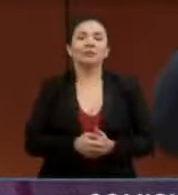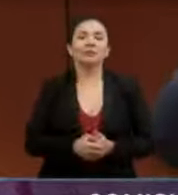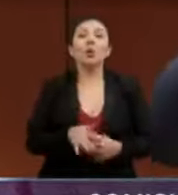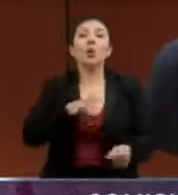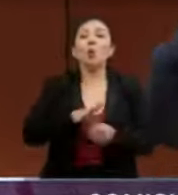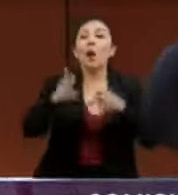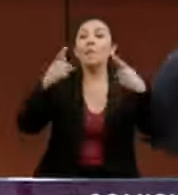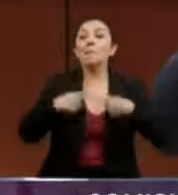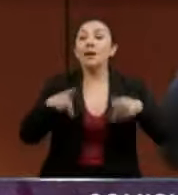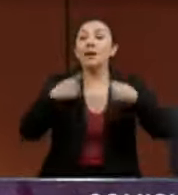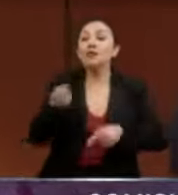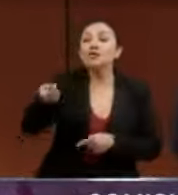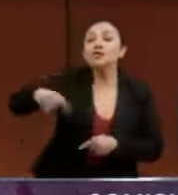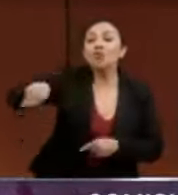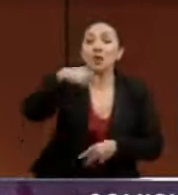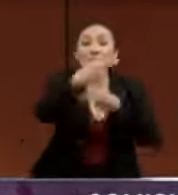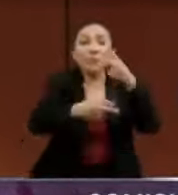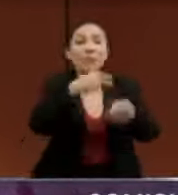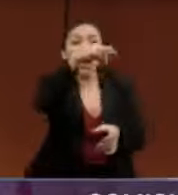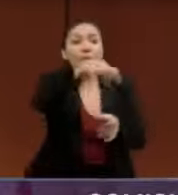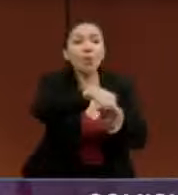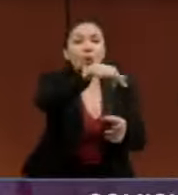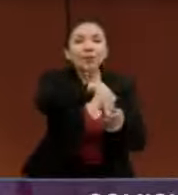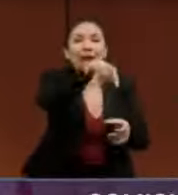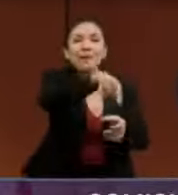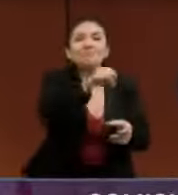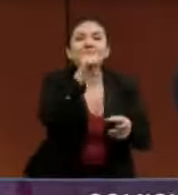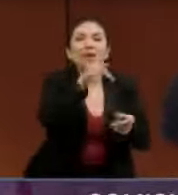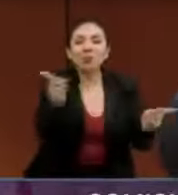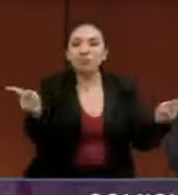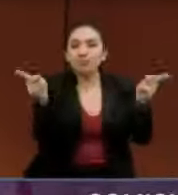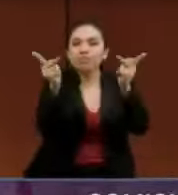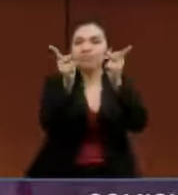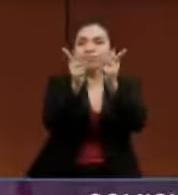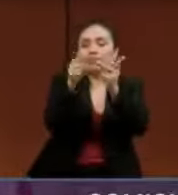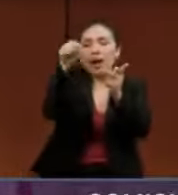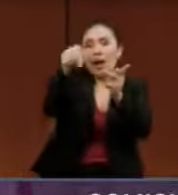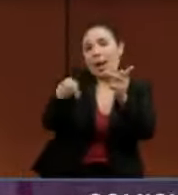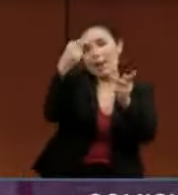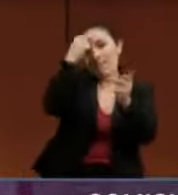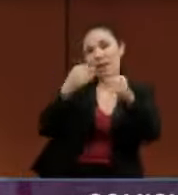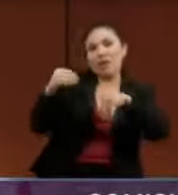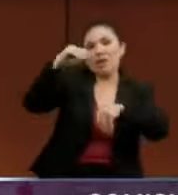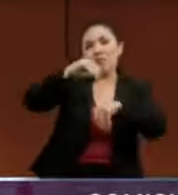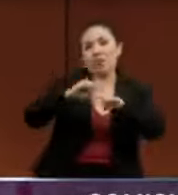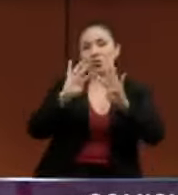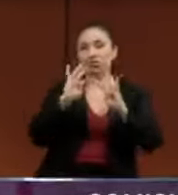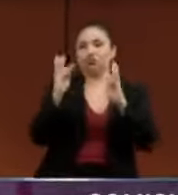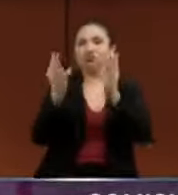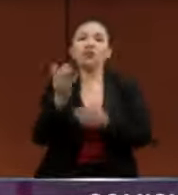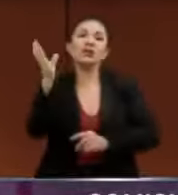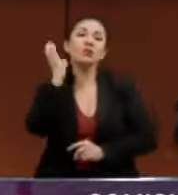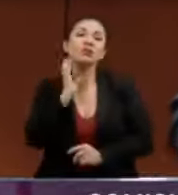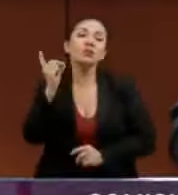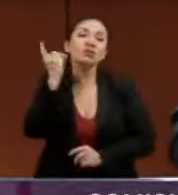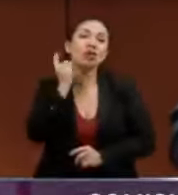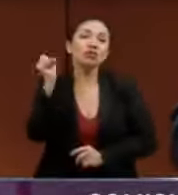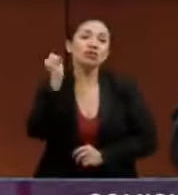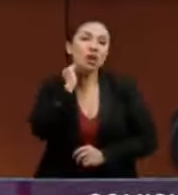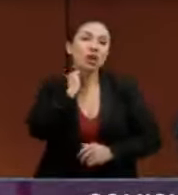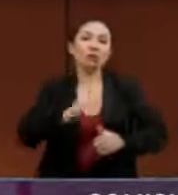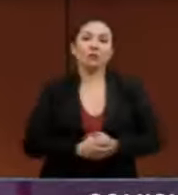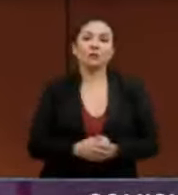vota la gente en las urnas se vea lo más fielmente reflejado en la composición del Congreso de la Unión. Que